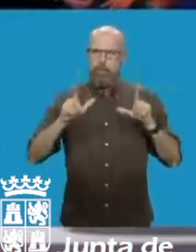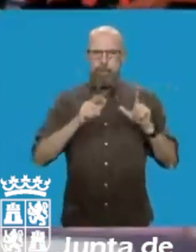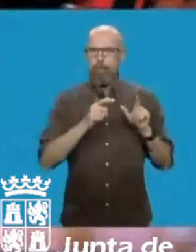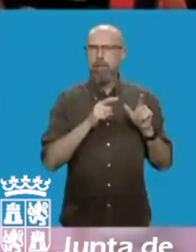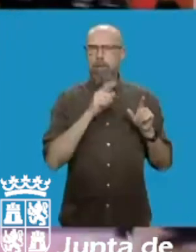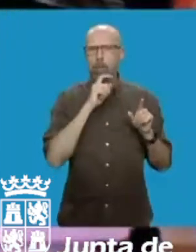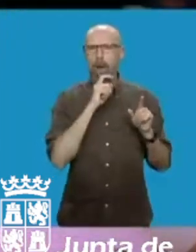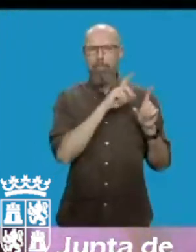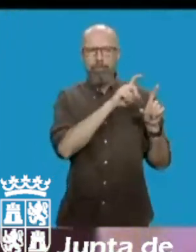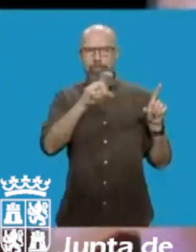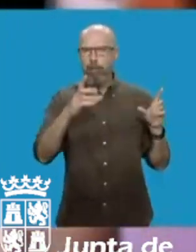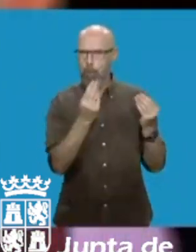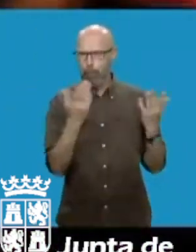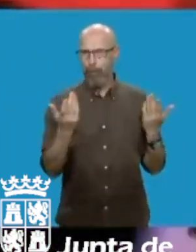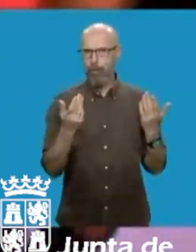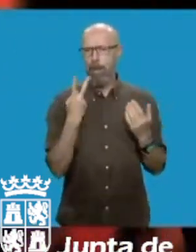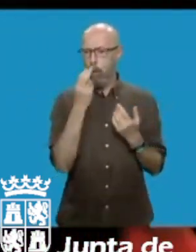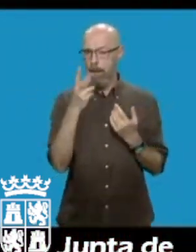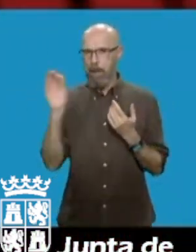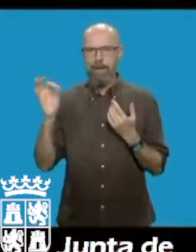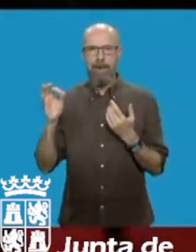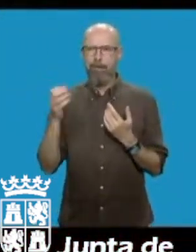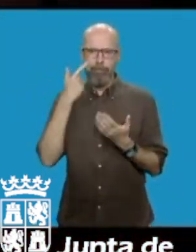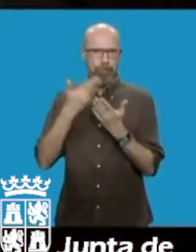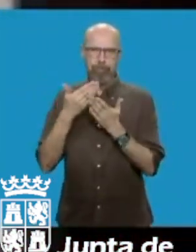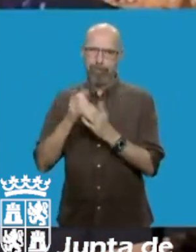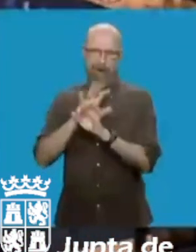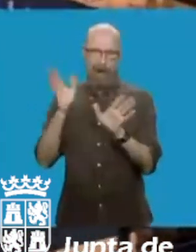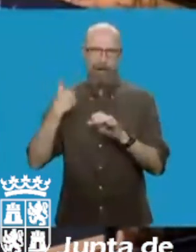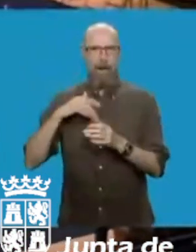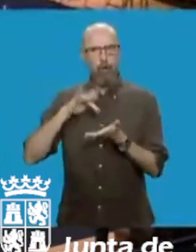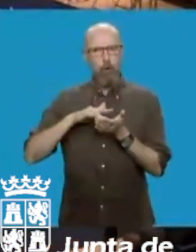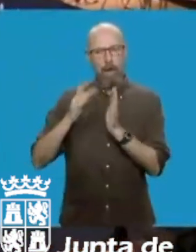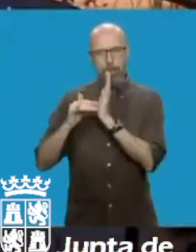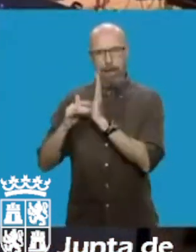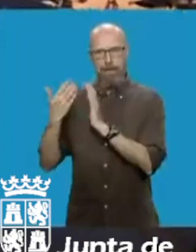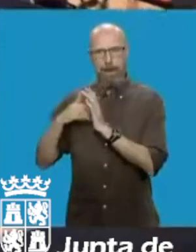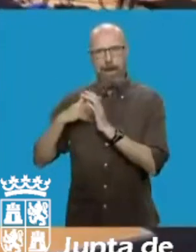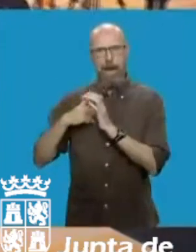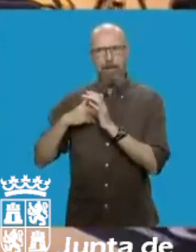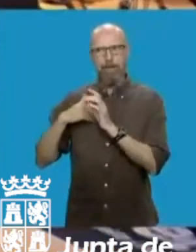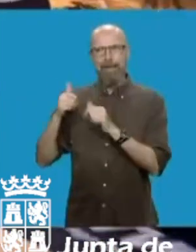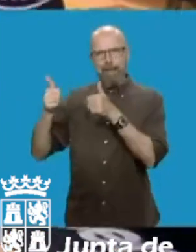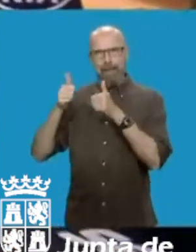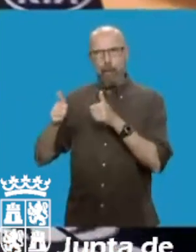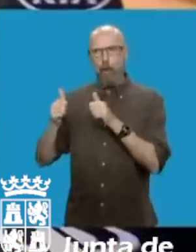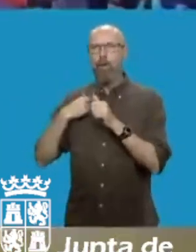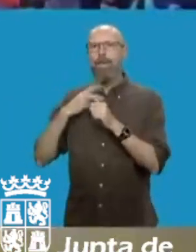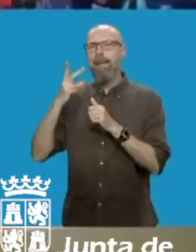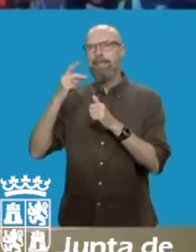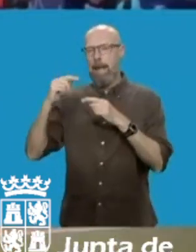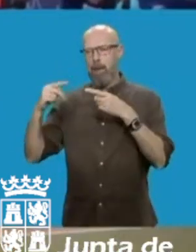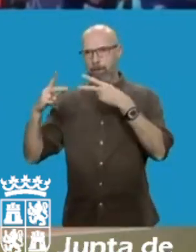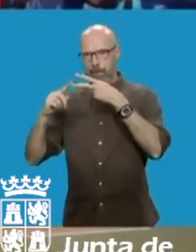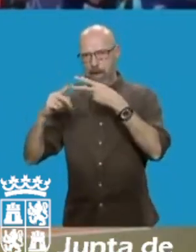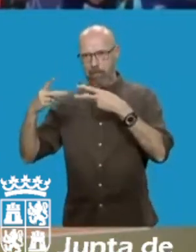de su consagración definitiva. En Valencia exhibió su gen competitivo durante el playoff por el título, donde alcanzó las semifinales. La